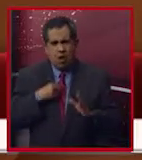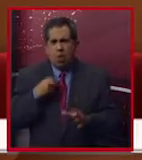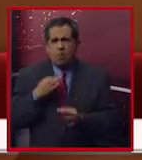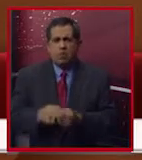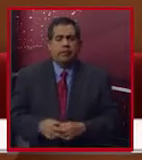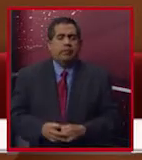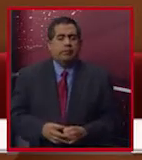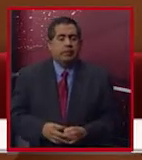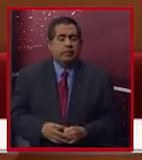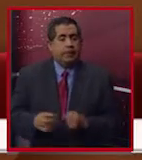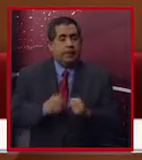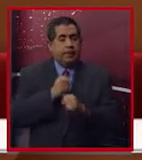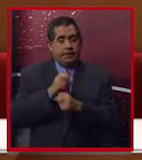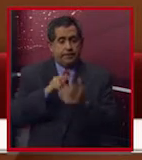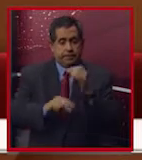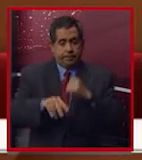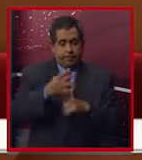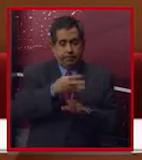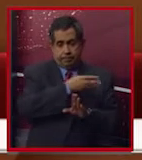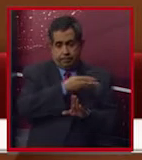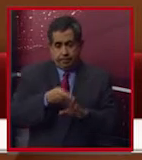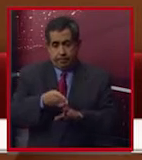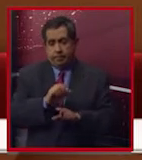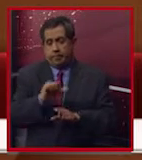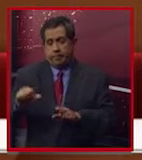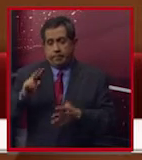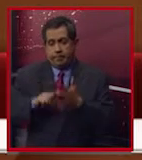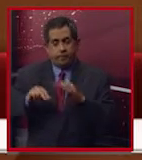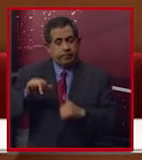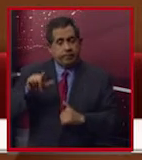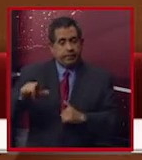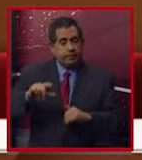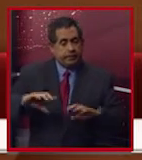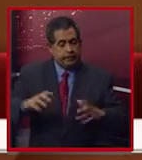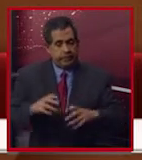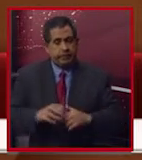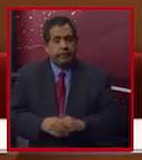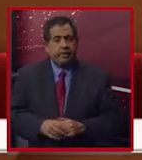De 2014 a 2017,